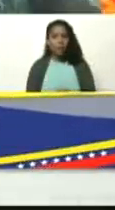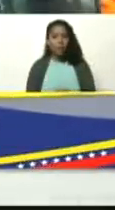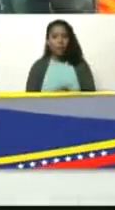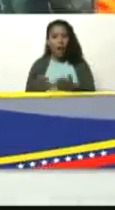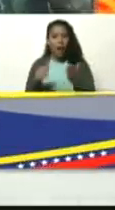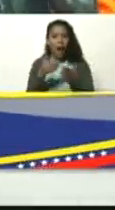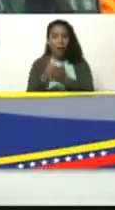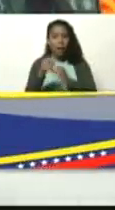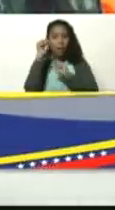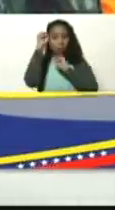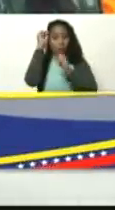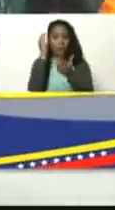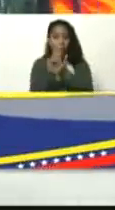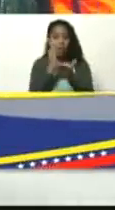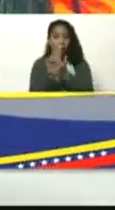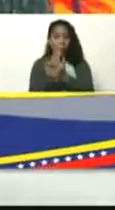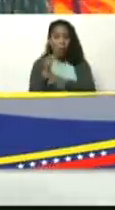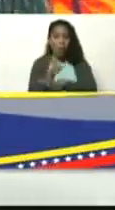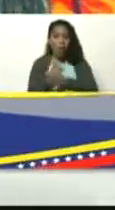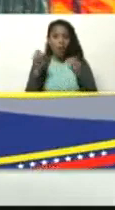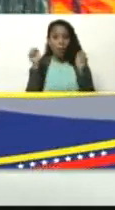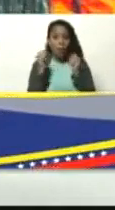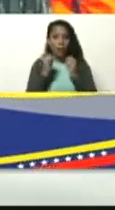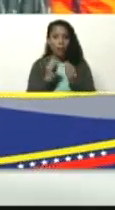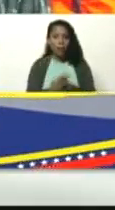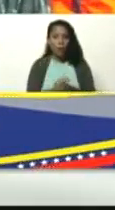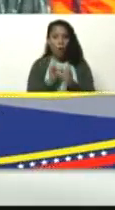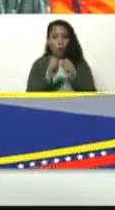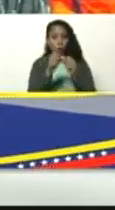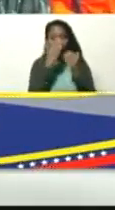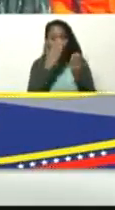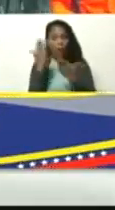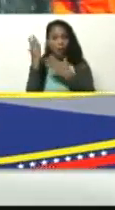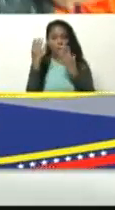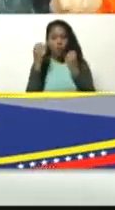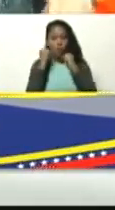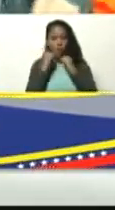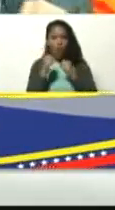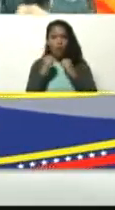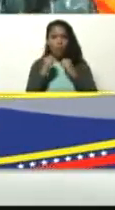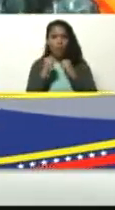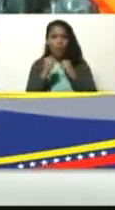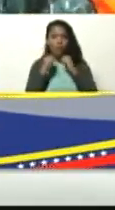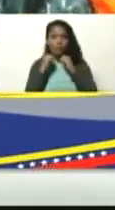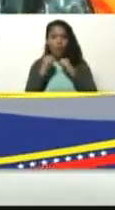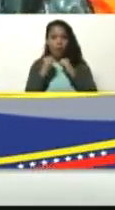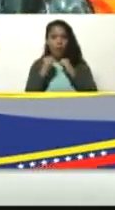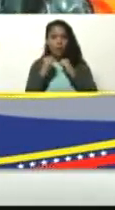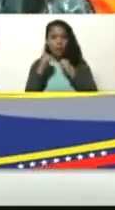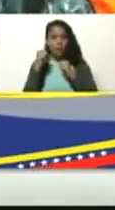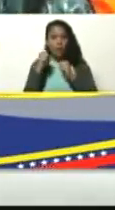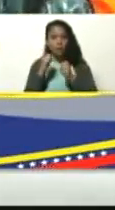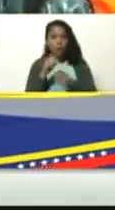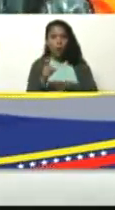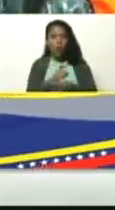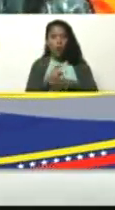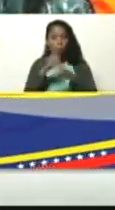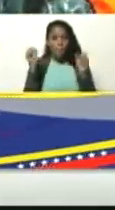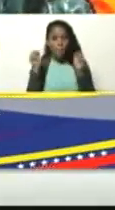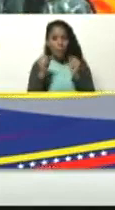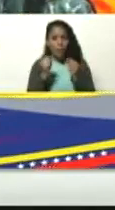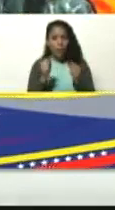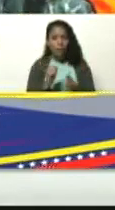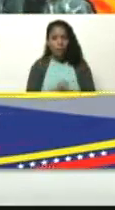Hasta la victoria siempre, Jason. Sigue adelante. Mucha fuerza, Jason. Mucha fuerza, Mérida.